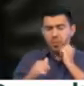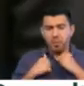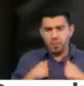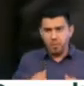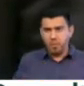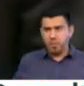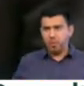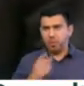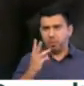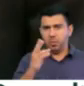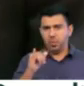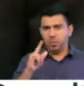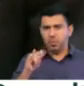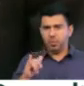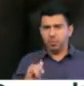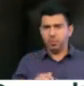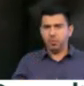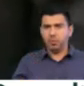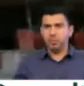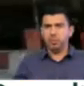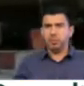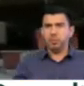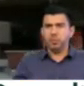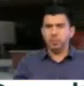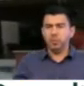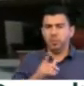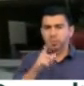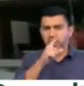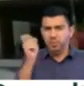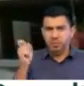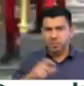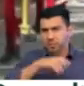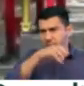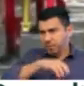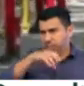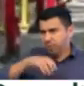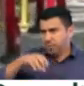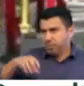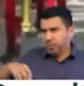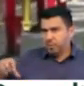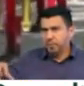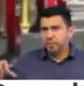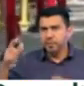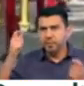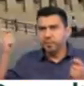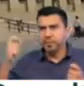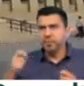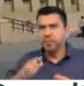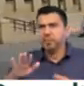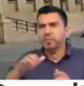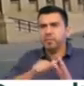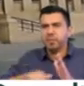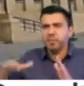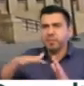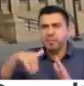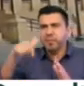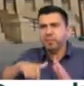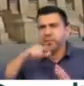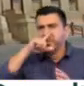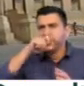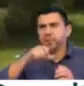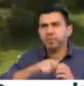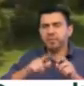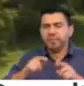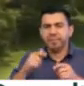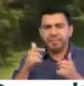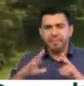la Secretaría de las TIC departamental, que instalará 100 zonas Wi-Fi gratis estratégicamente en el área metropolitana de Bucaramanga y en los